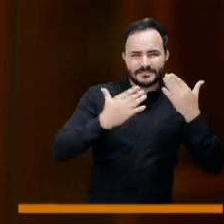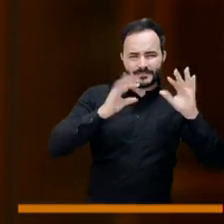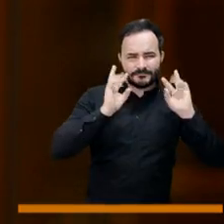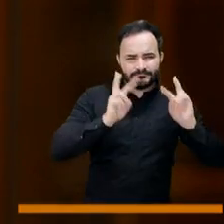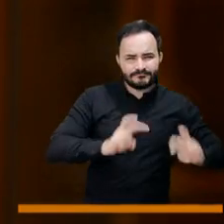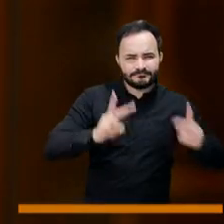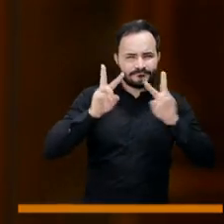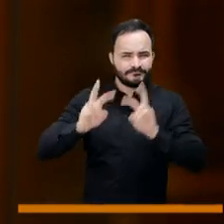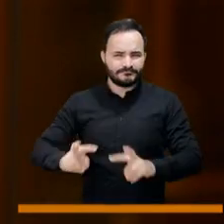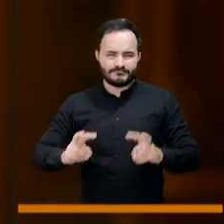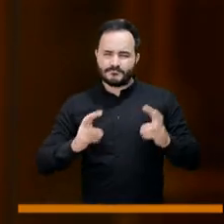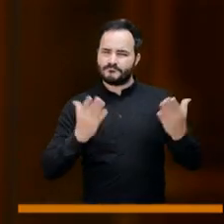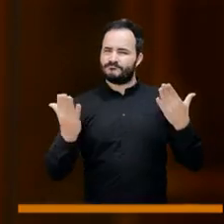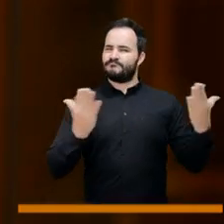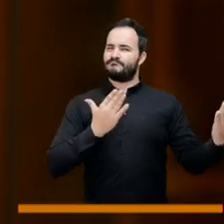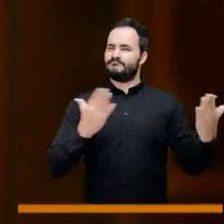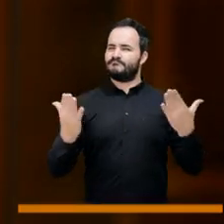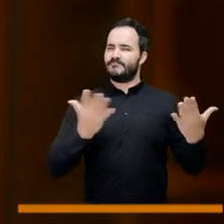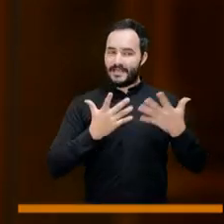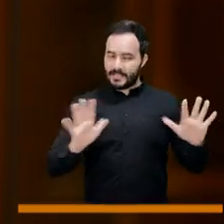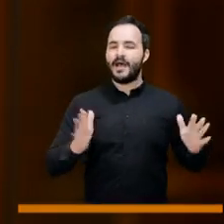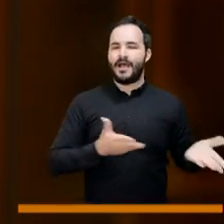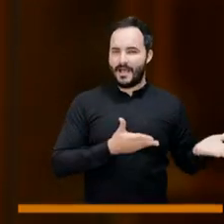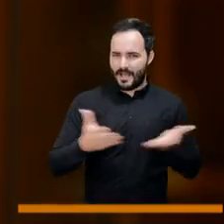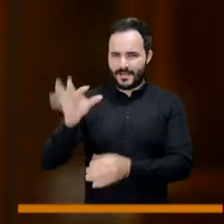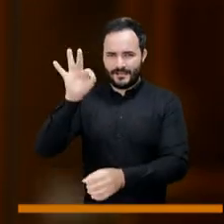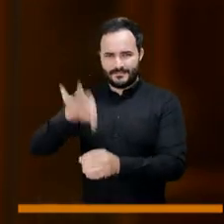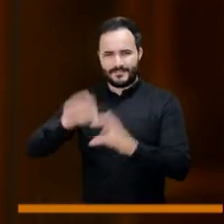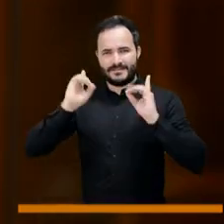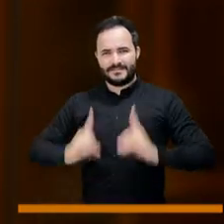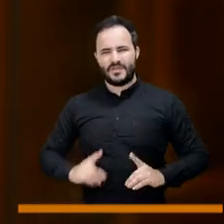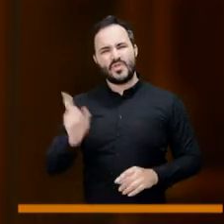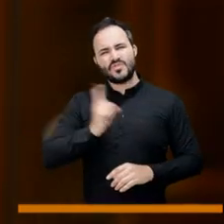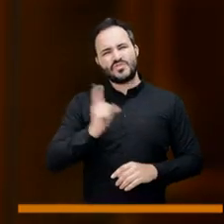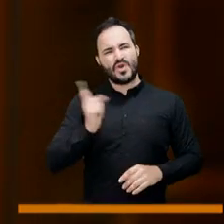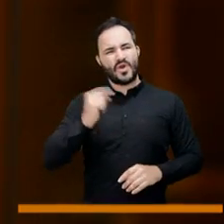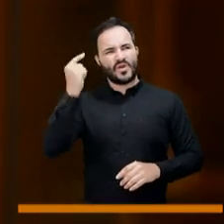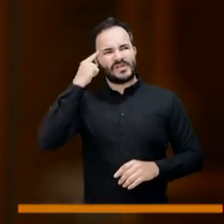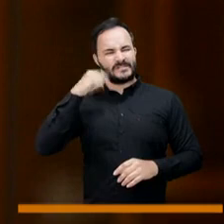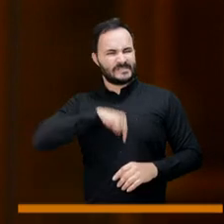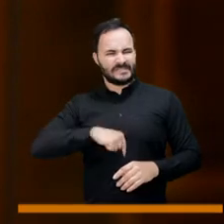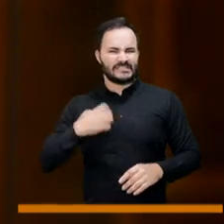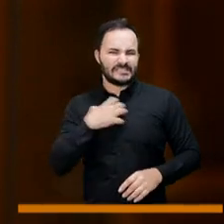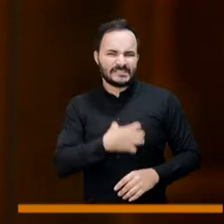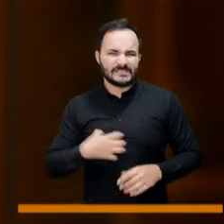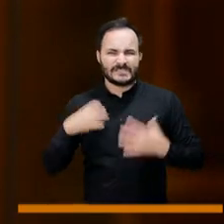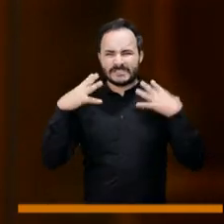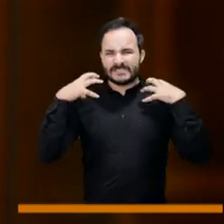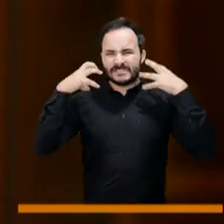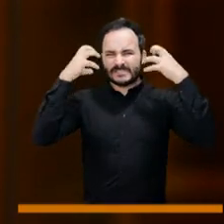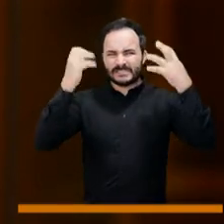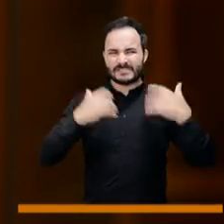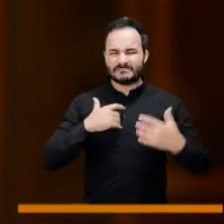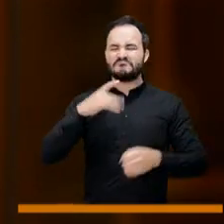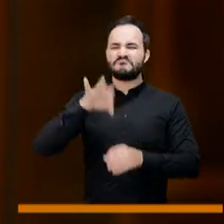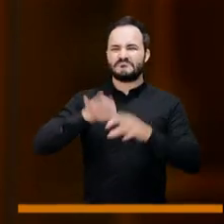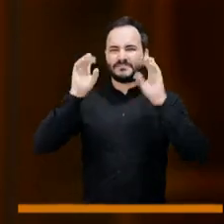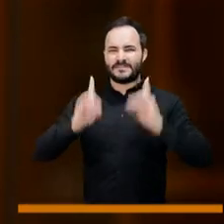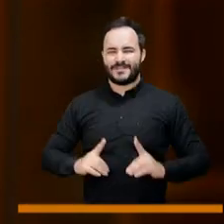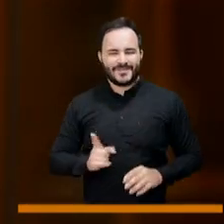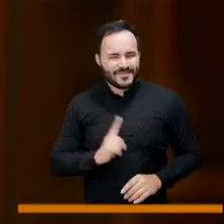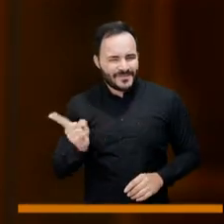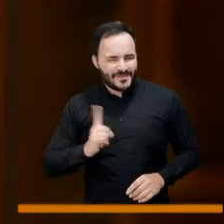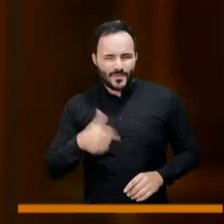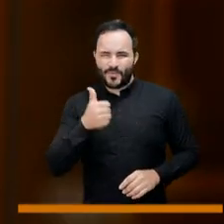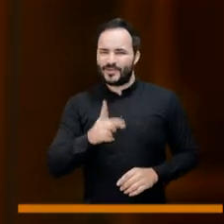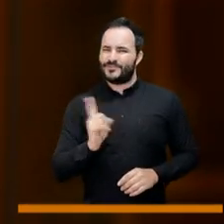y sopesar las opciones, vaya con decisión, no pensando en votos útiles, con rabias, con odios, que no son buenas